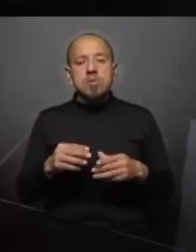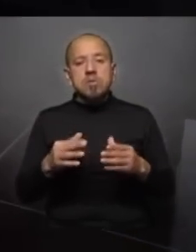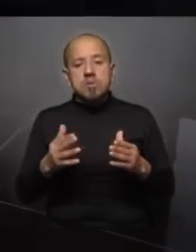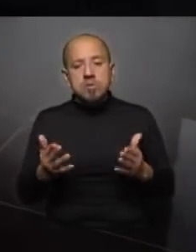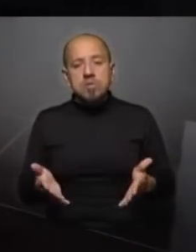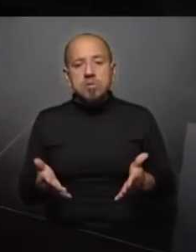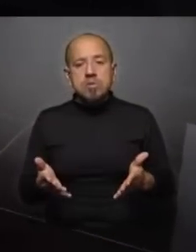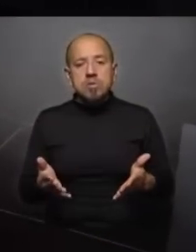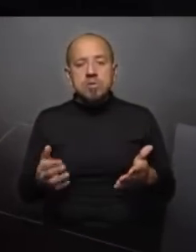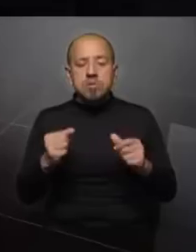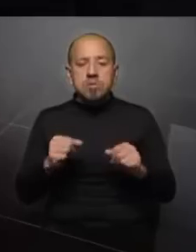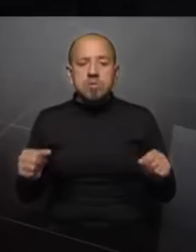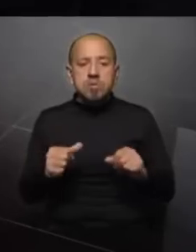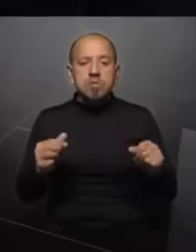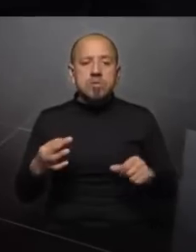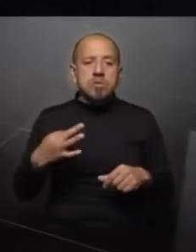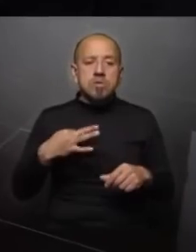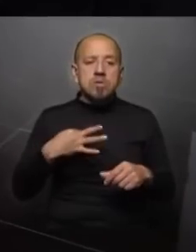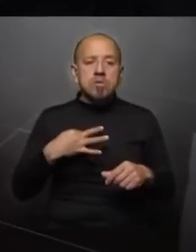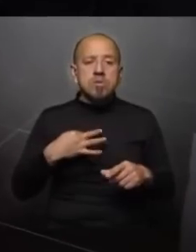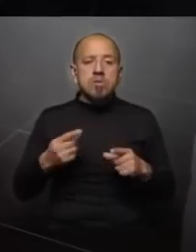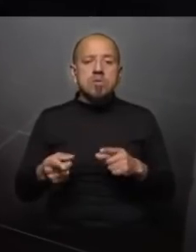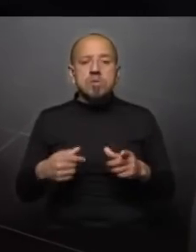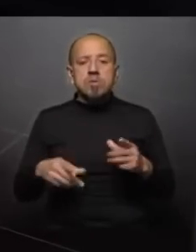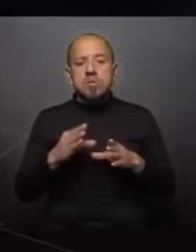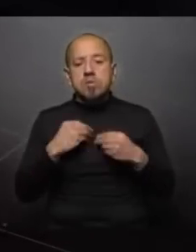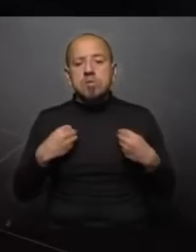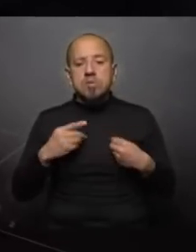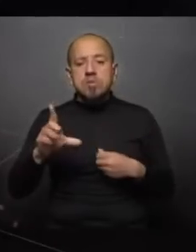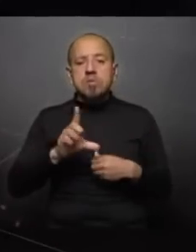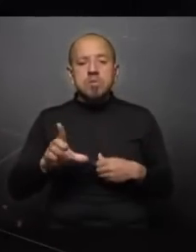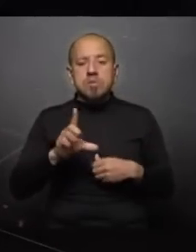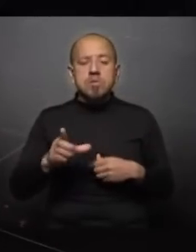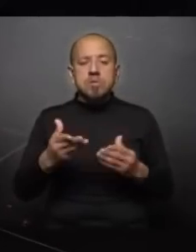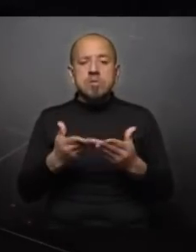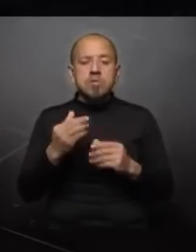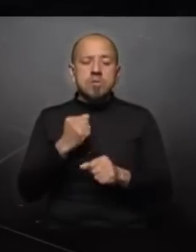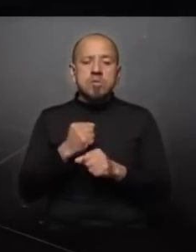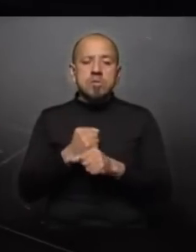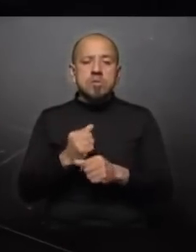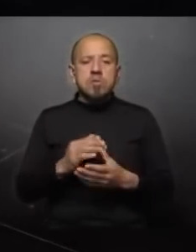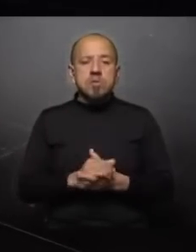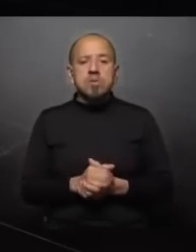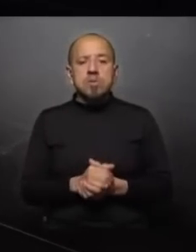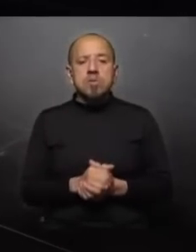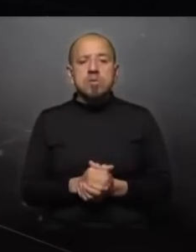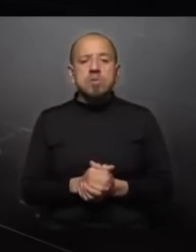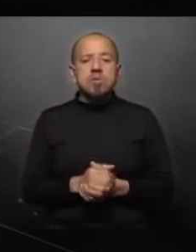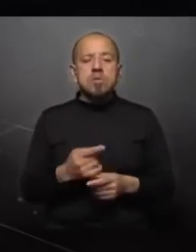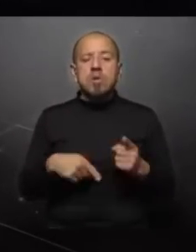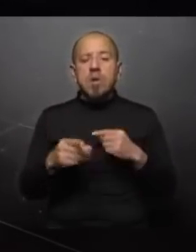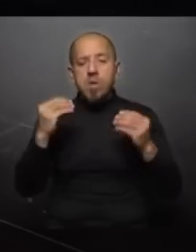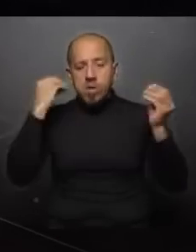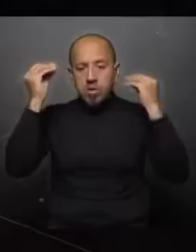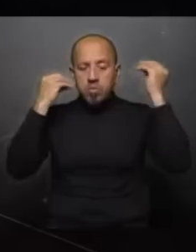construir su vida en forma normal yendo a la escuela al Liceo teniendo un estudio y un trabajo no este por lo tanto eso sí que nos